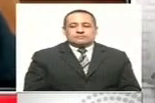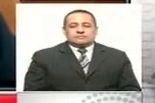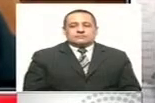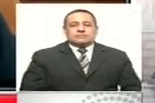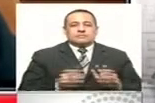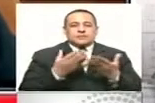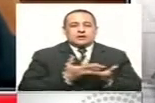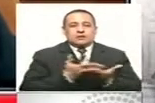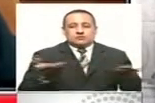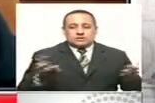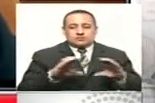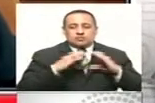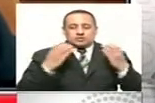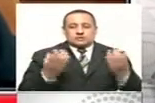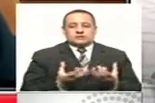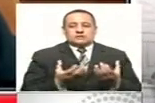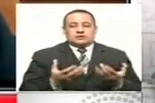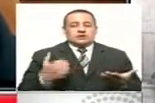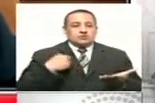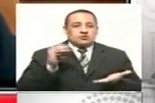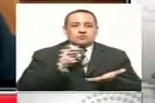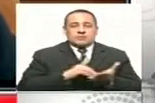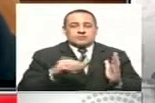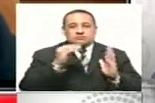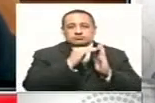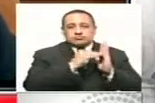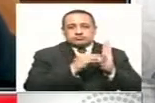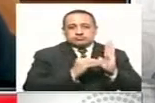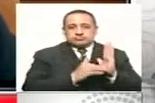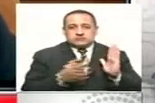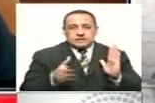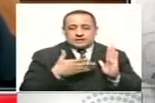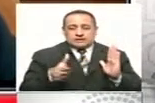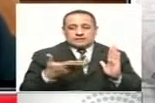Señores congresistas, al no tener más temas en agenda,